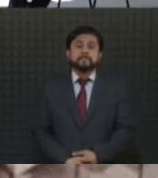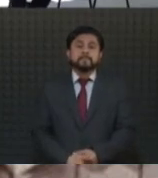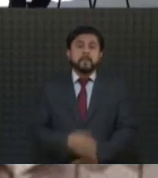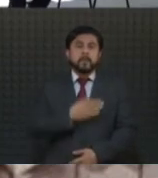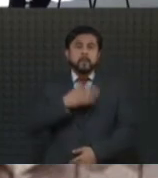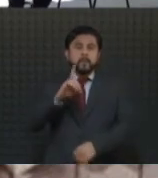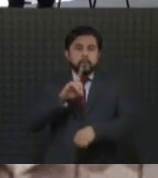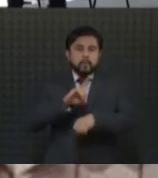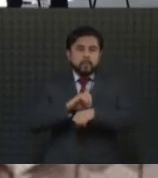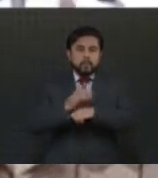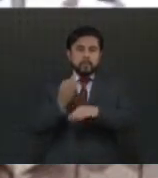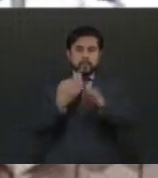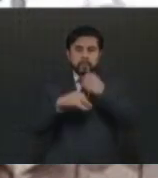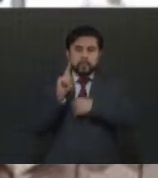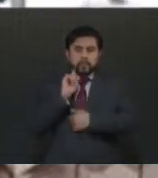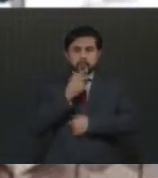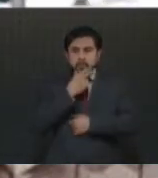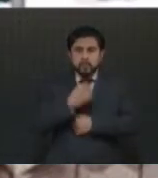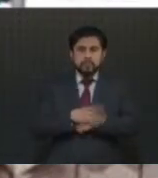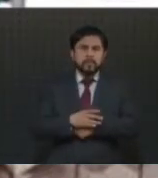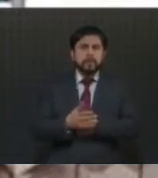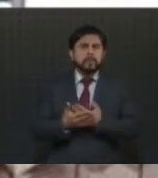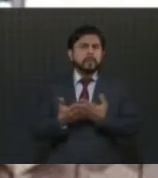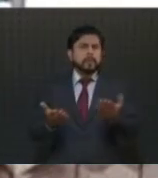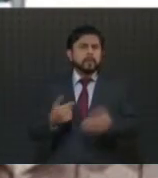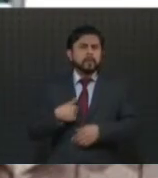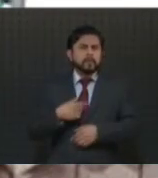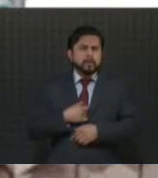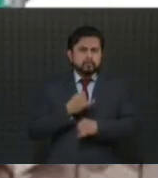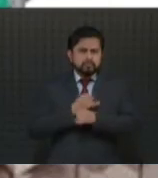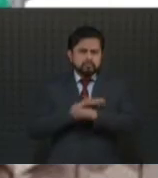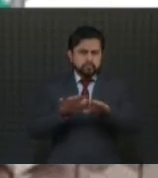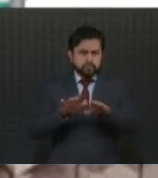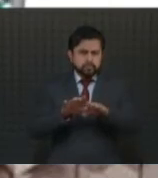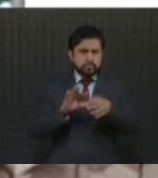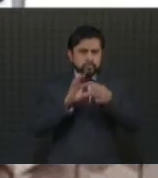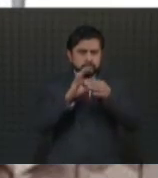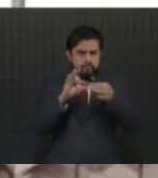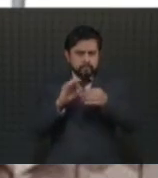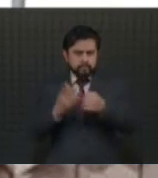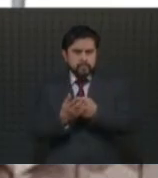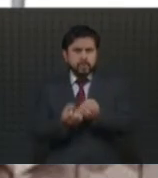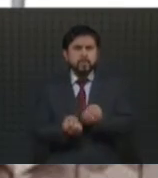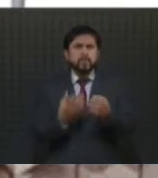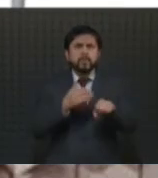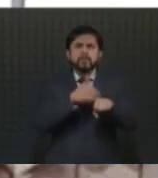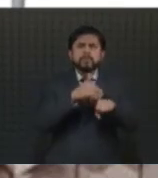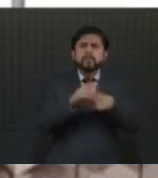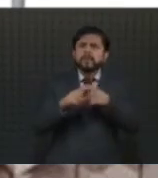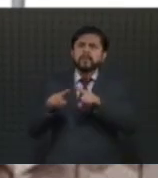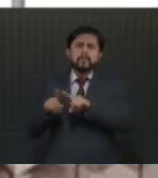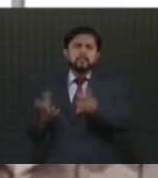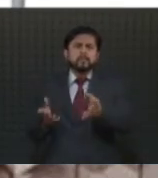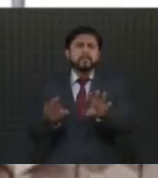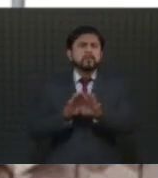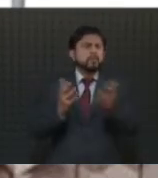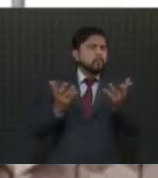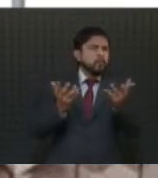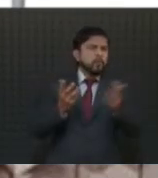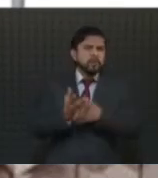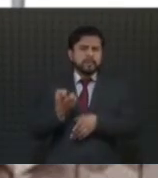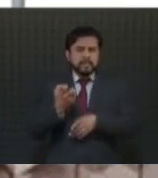Buenos días a todas y a todos. A continuación les informo las cifras y en qué consistió